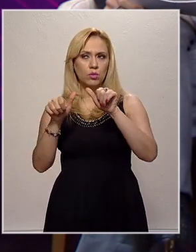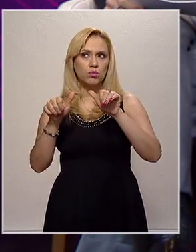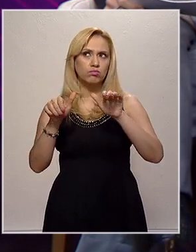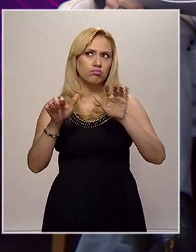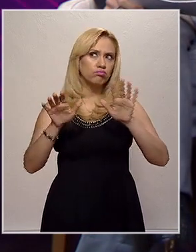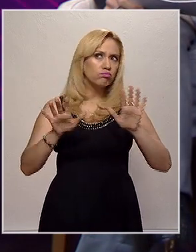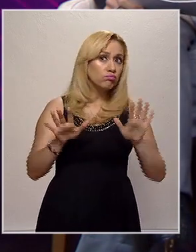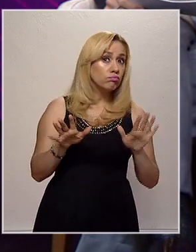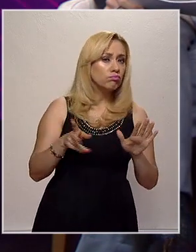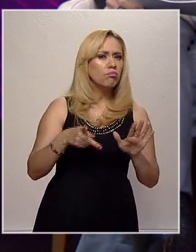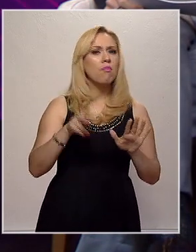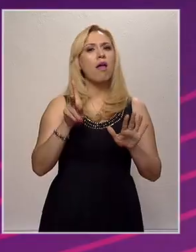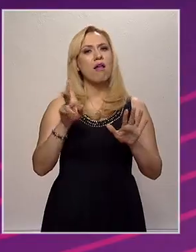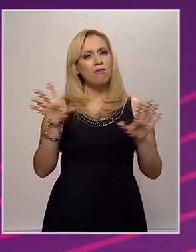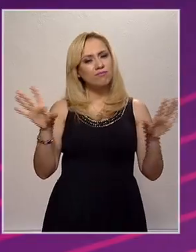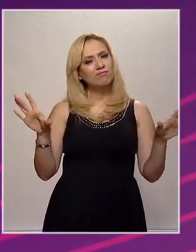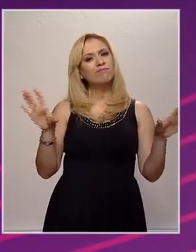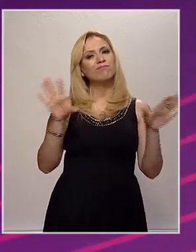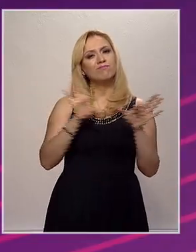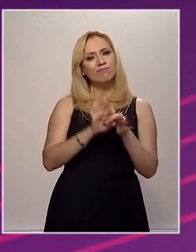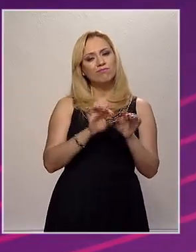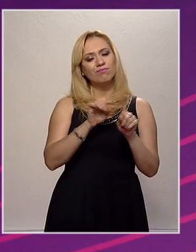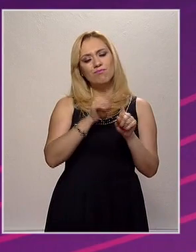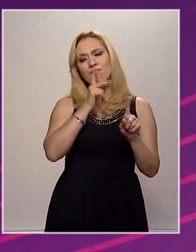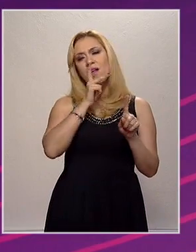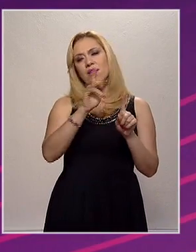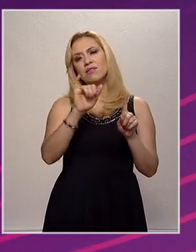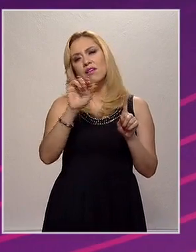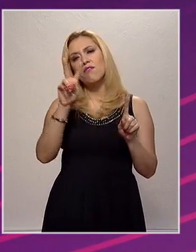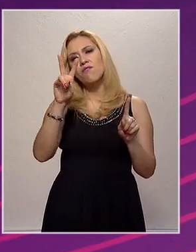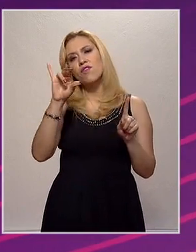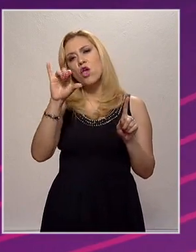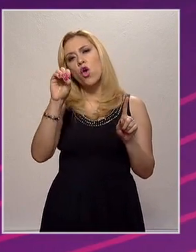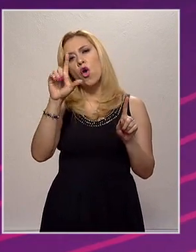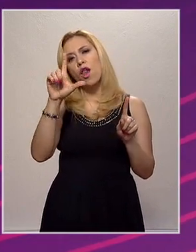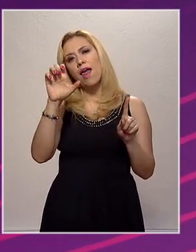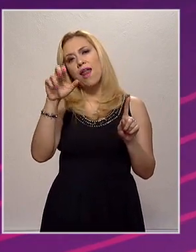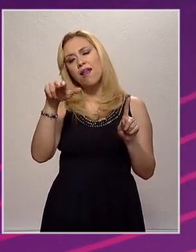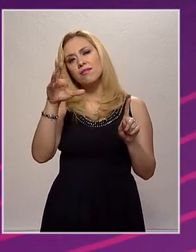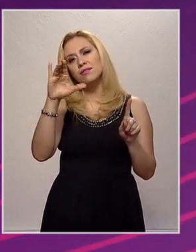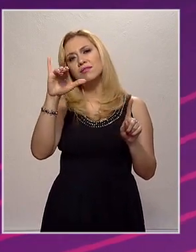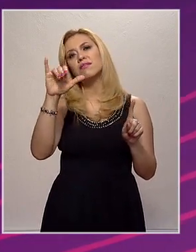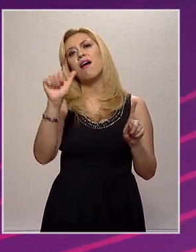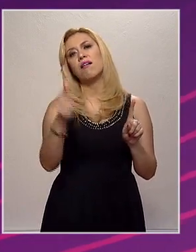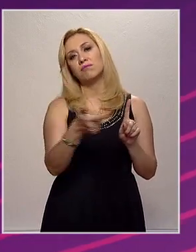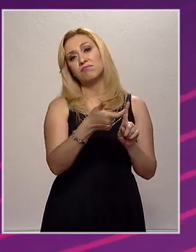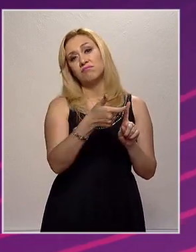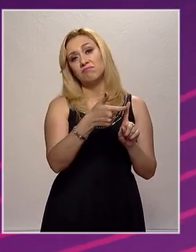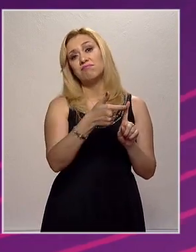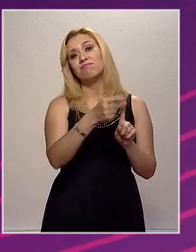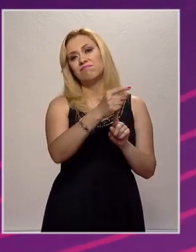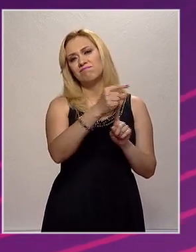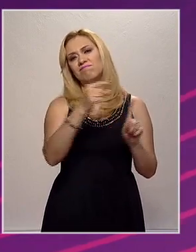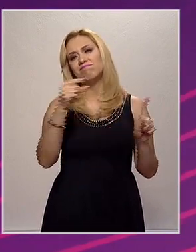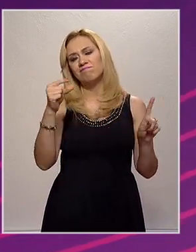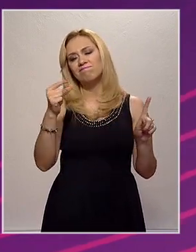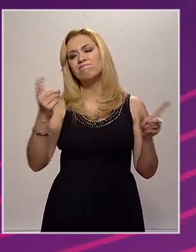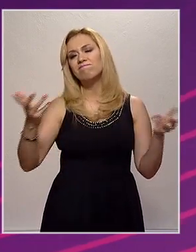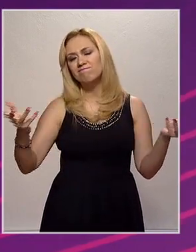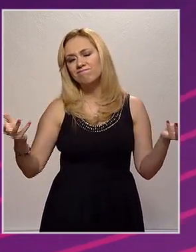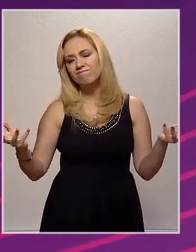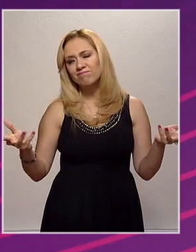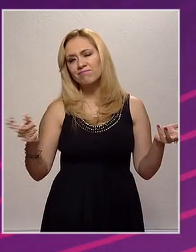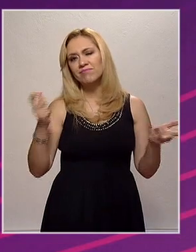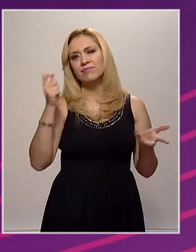pero que coinciden en general en los indicadores, en las expresiones básicas de qué estamos hablando. Estamos